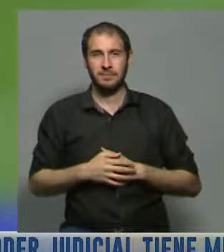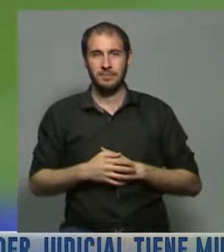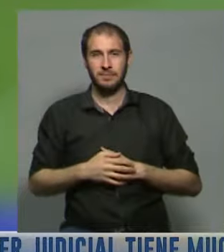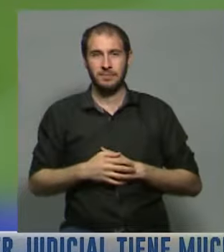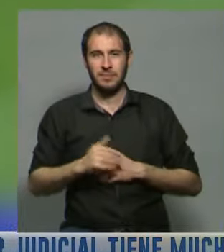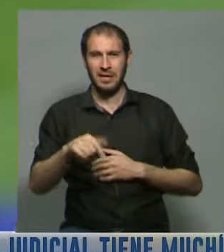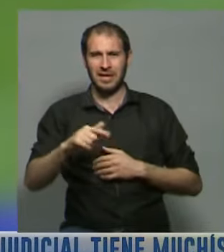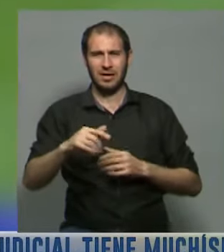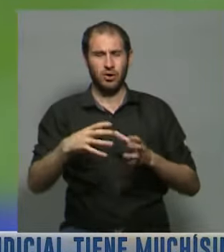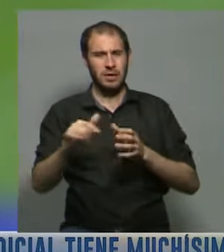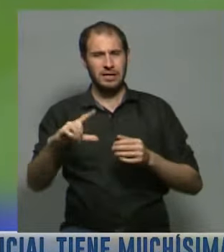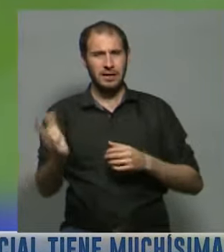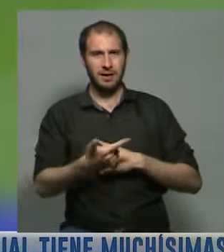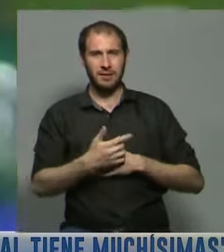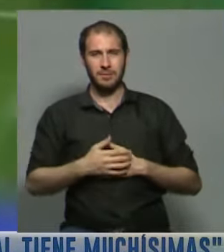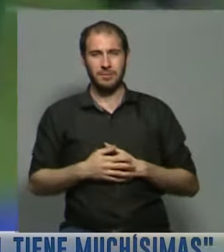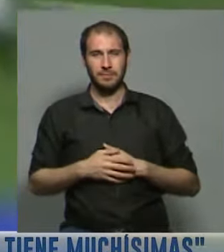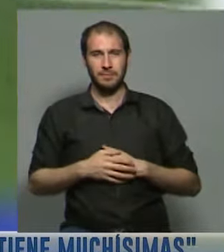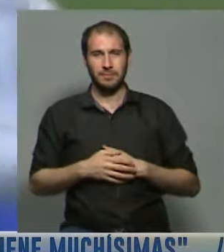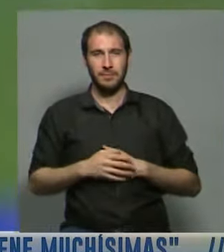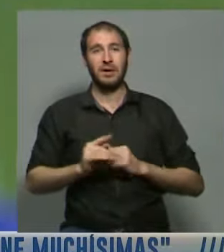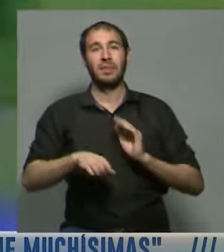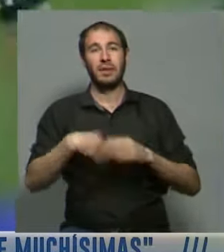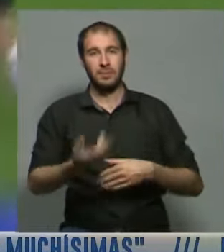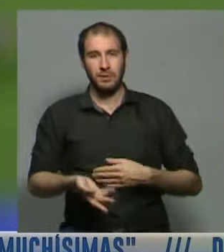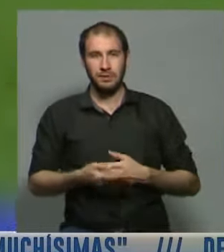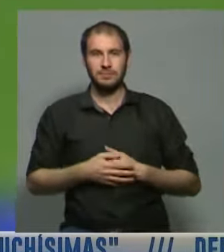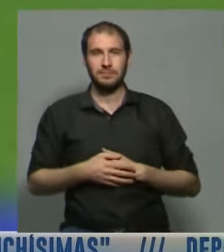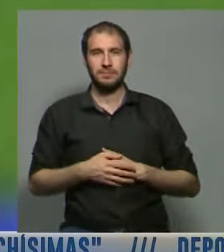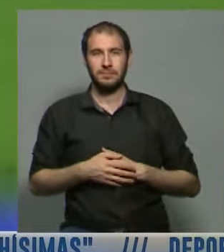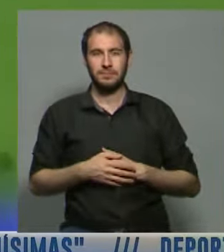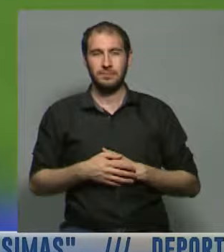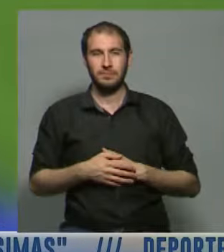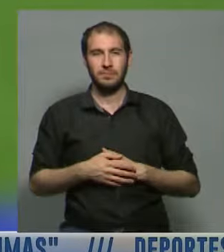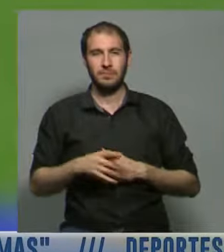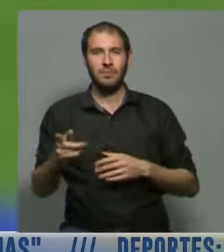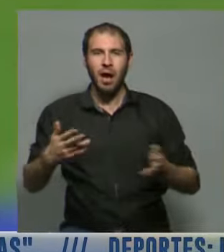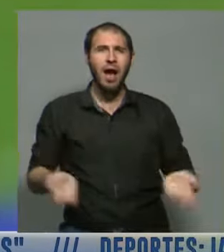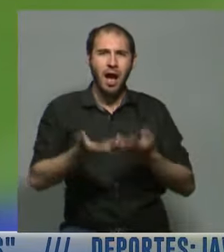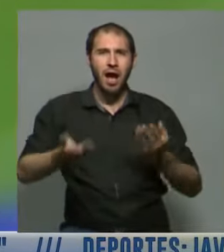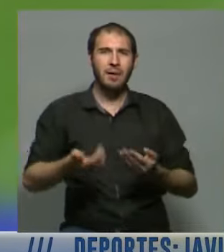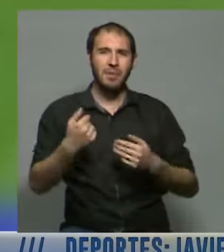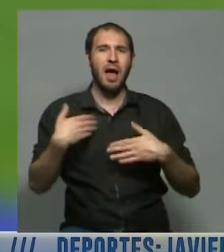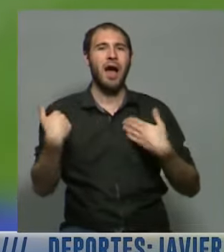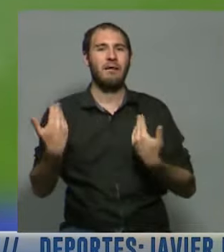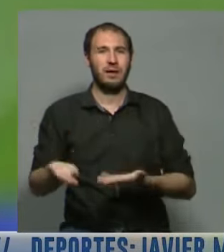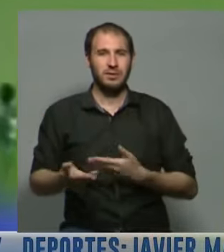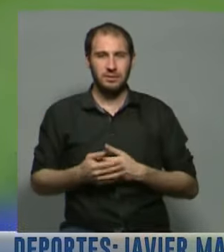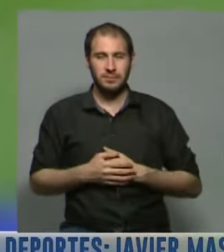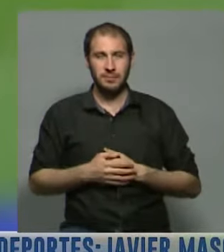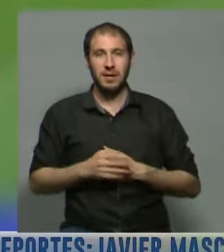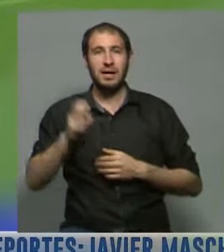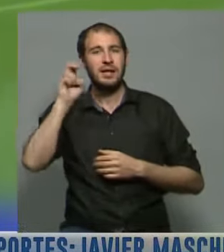muy raro en este equipo que pase eso. Y después ya todos los estímulos anímicos estaban a favor